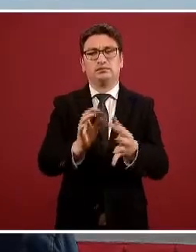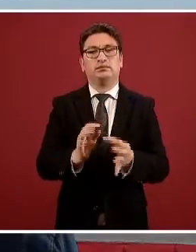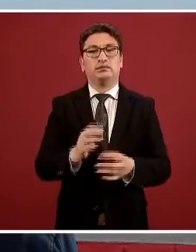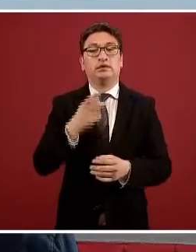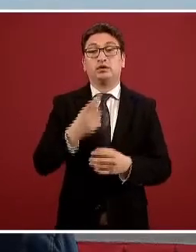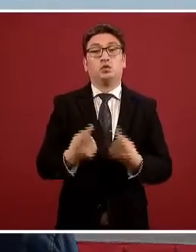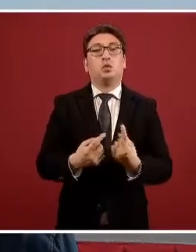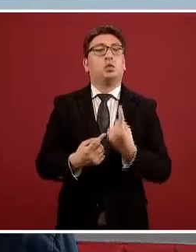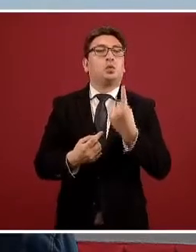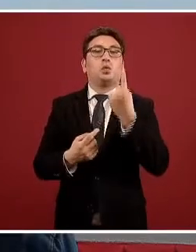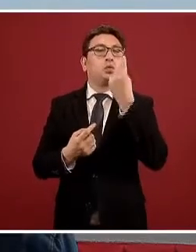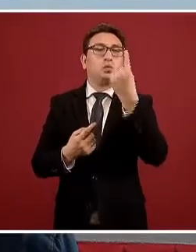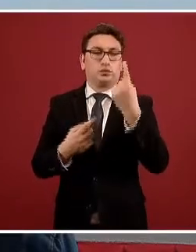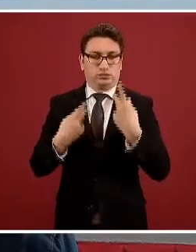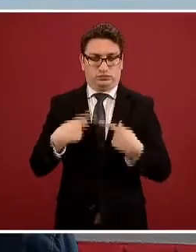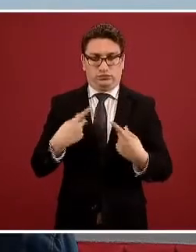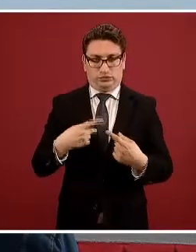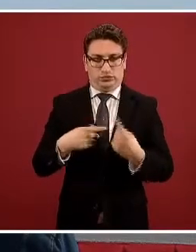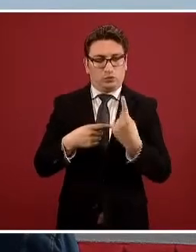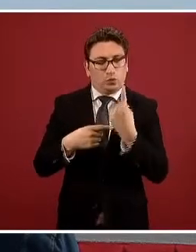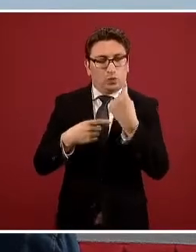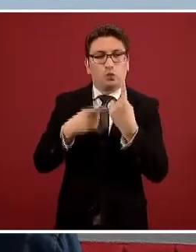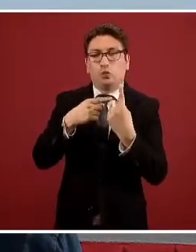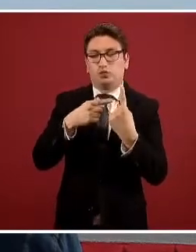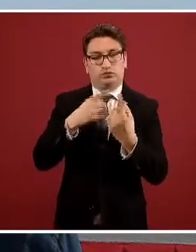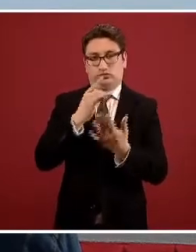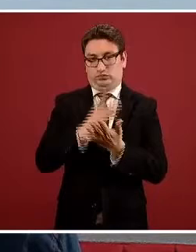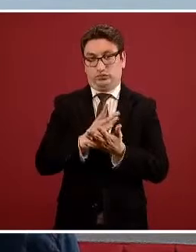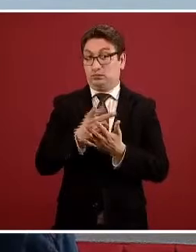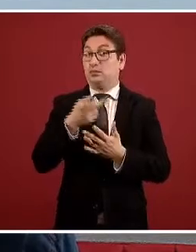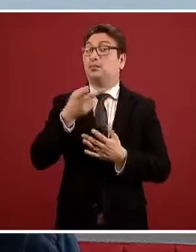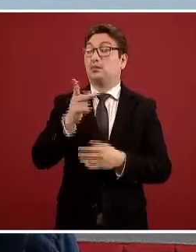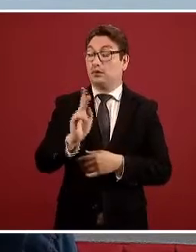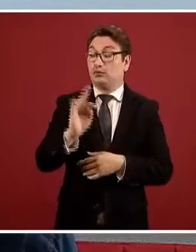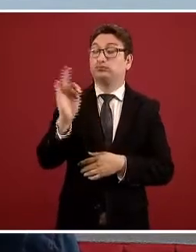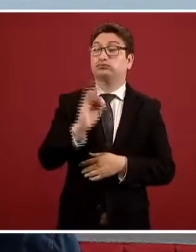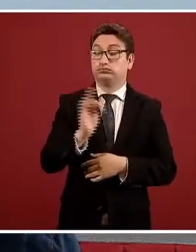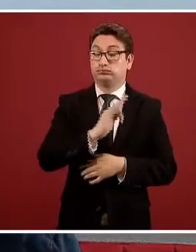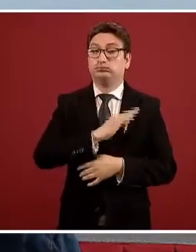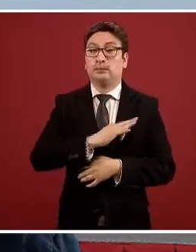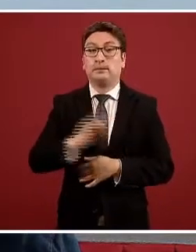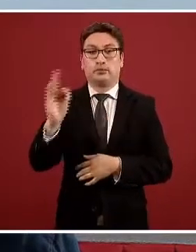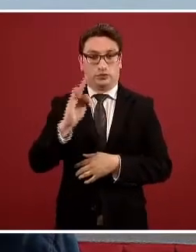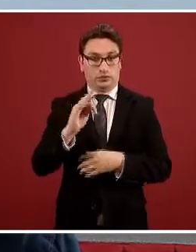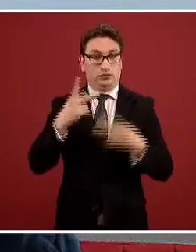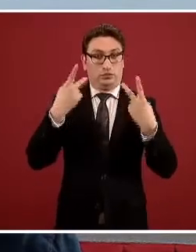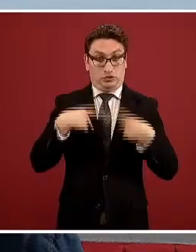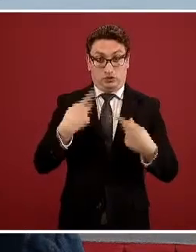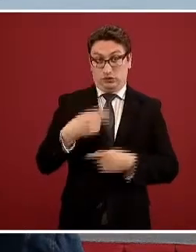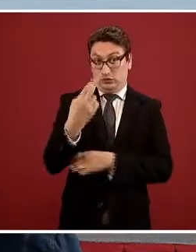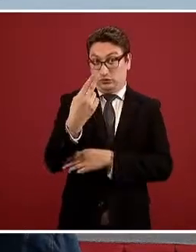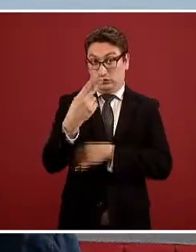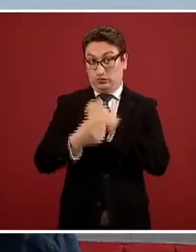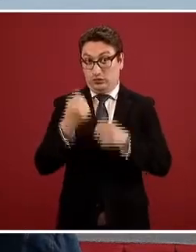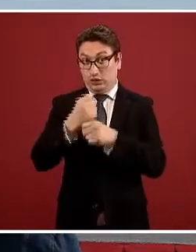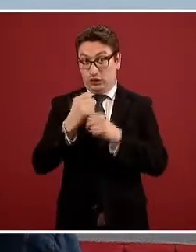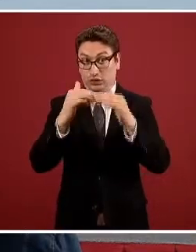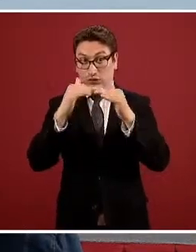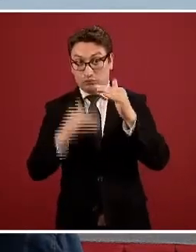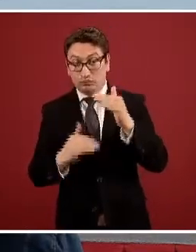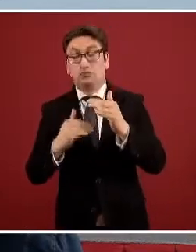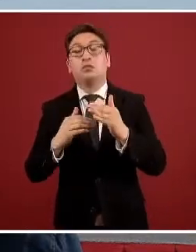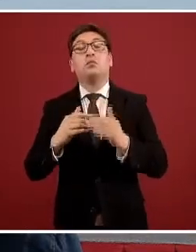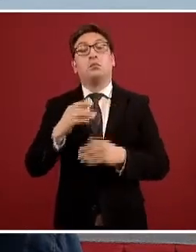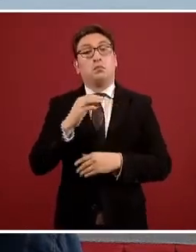solo uno hasta el momento, pero no deja de haber la posibilidad de que personas menores de 25 años que tienen